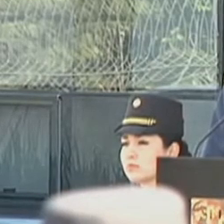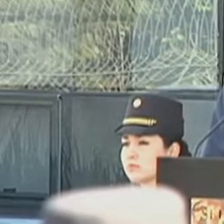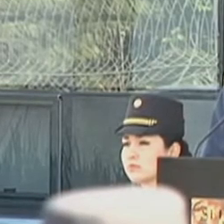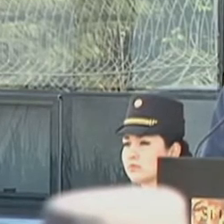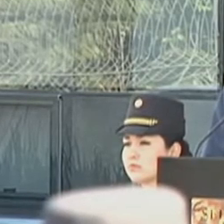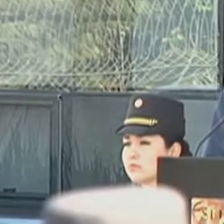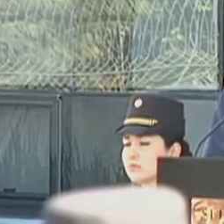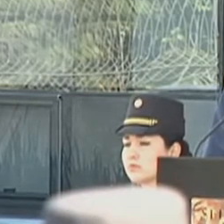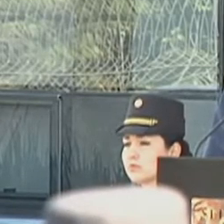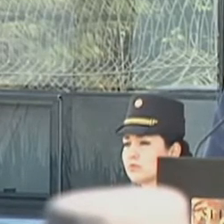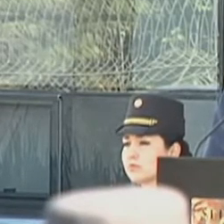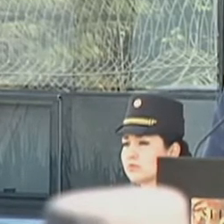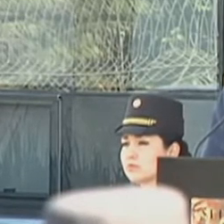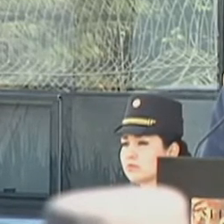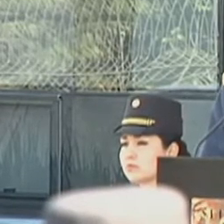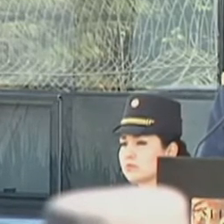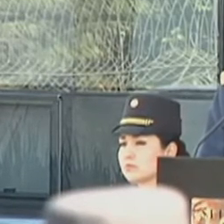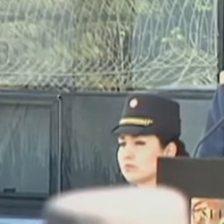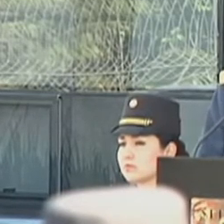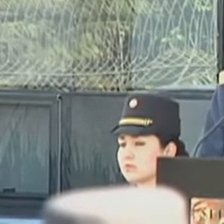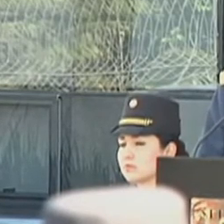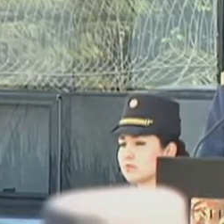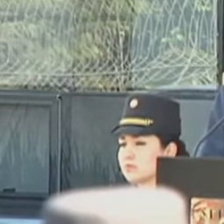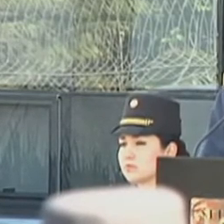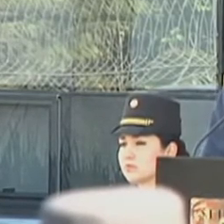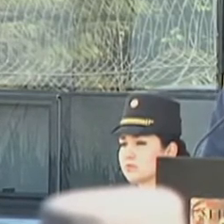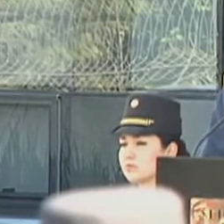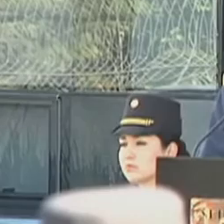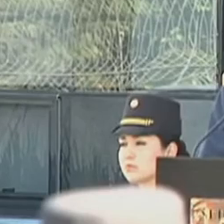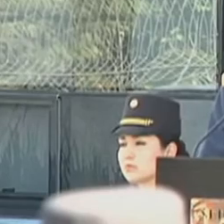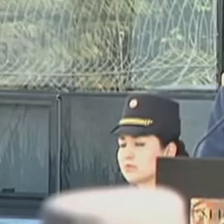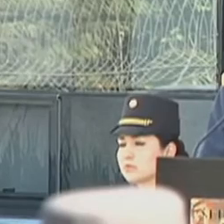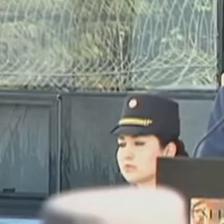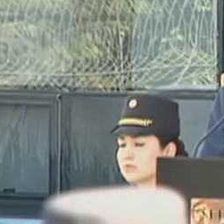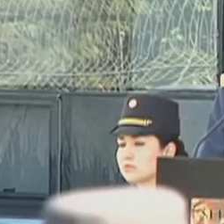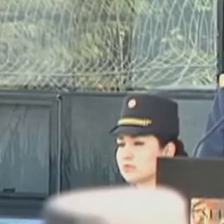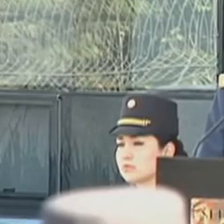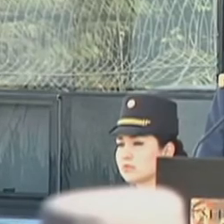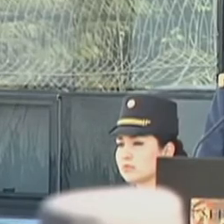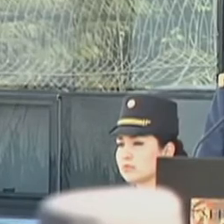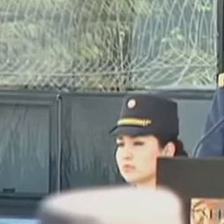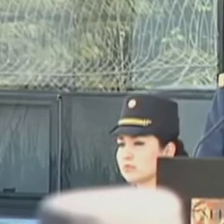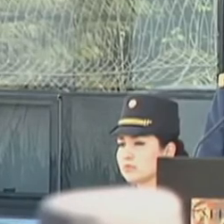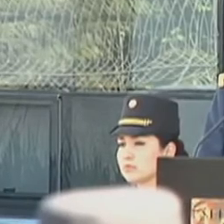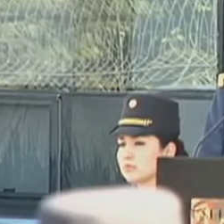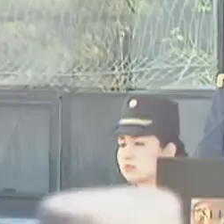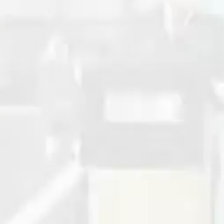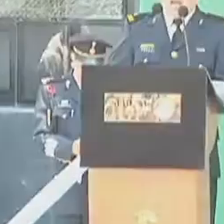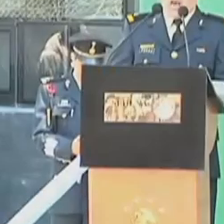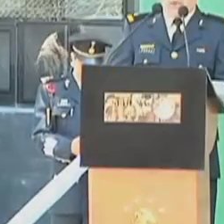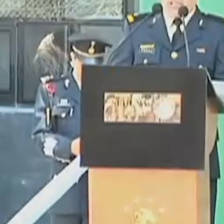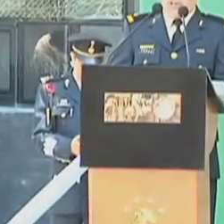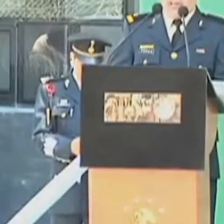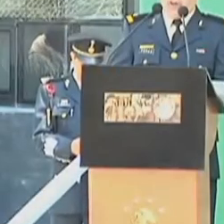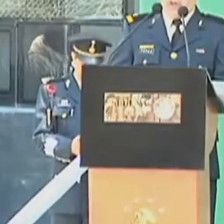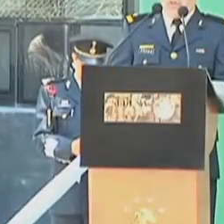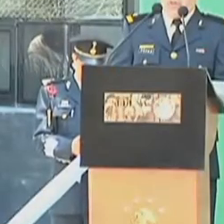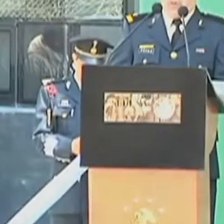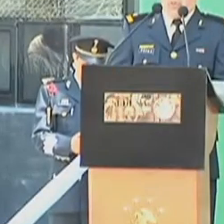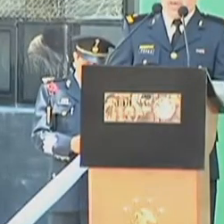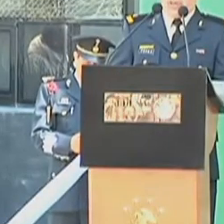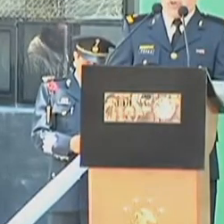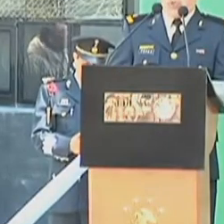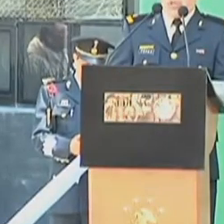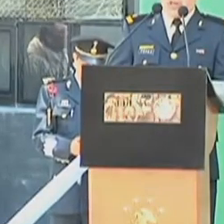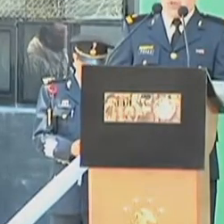lo que significa para la patria, para las fuerzas armadas y para la sociedad en general. A partir de hoy,